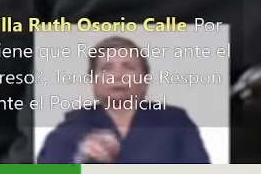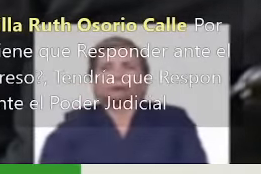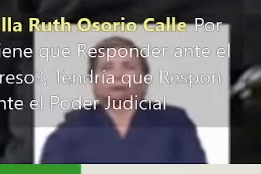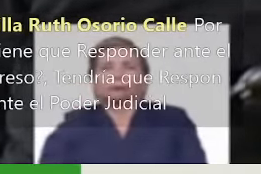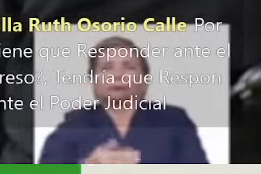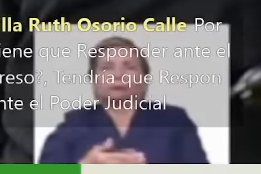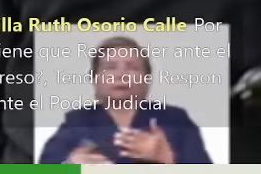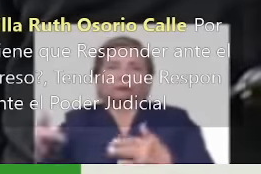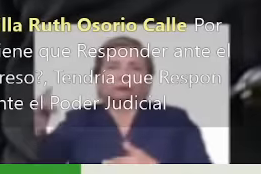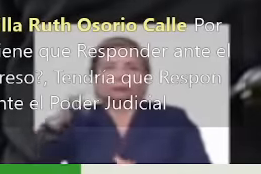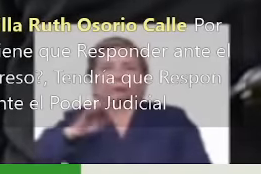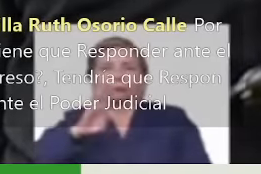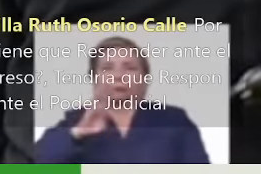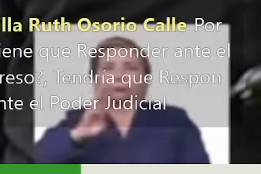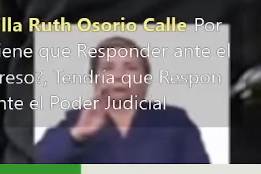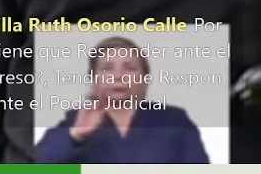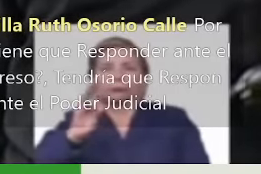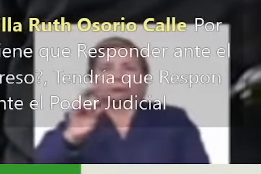en el avión